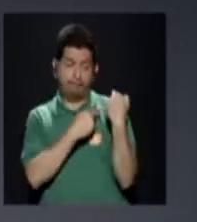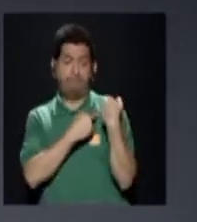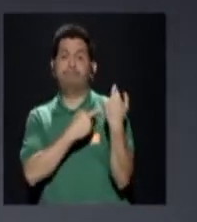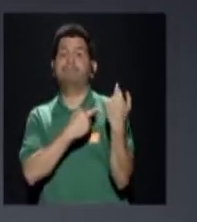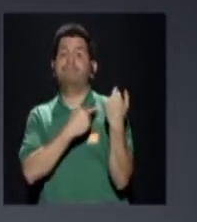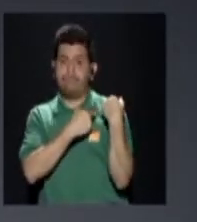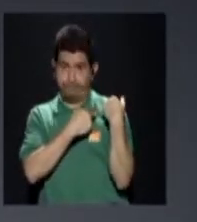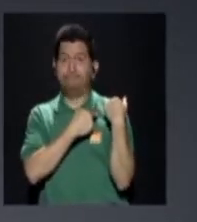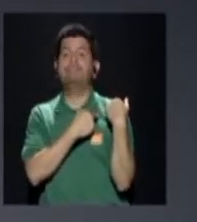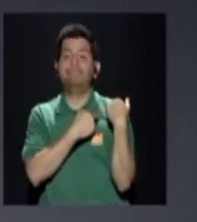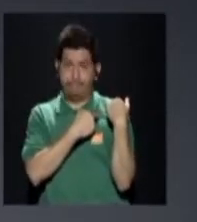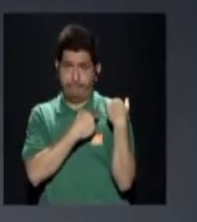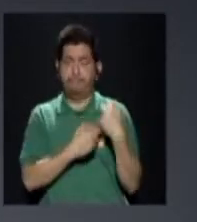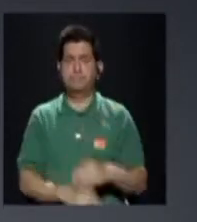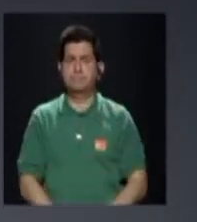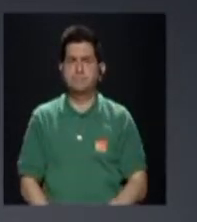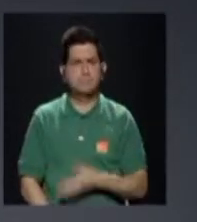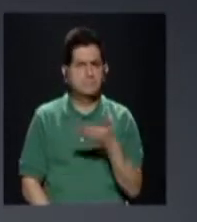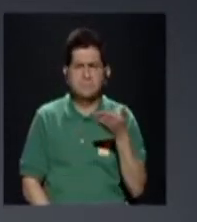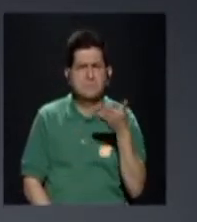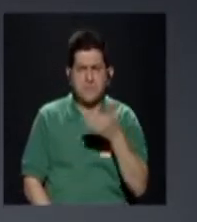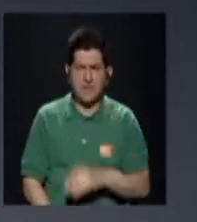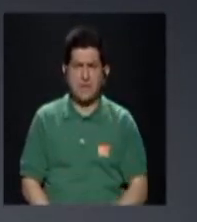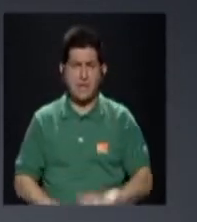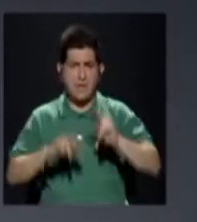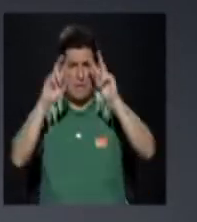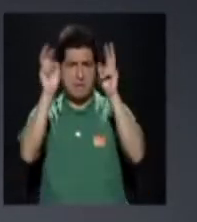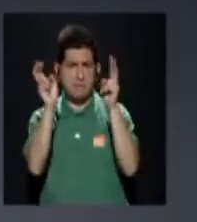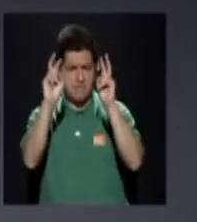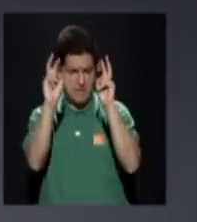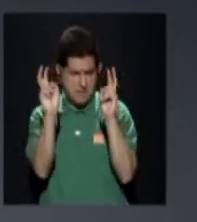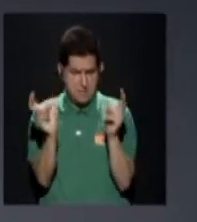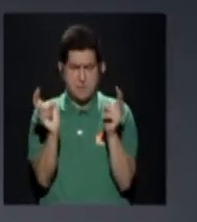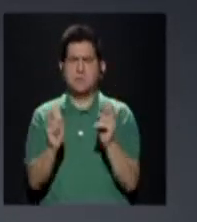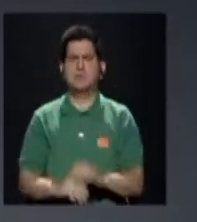responsable de temas de cómo